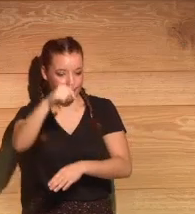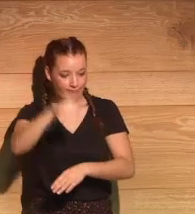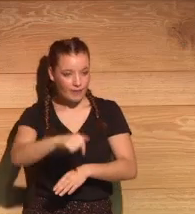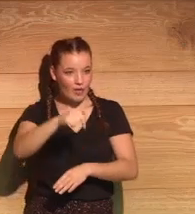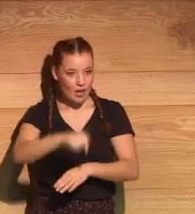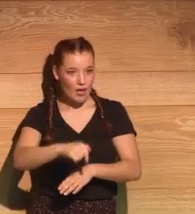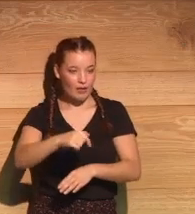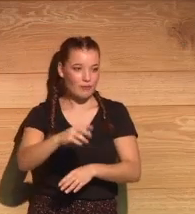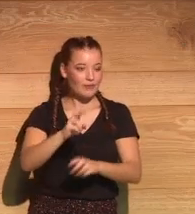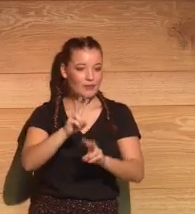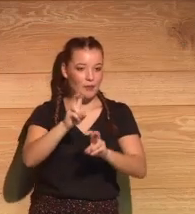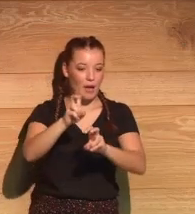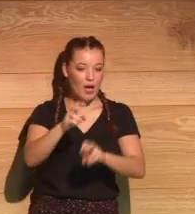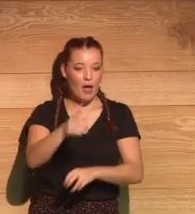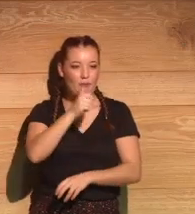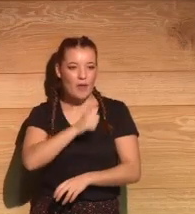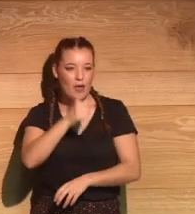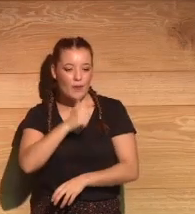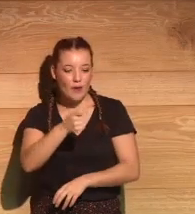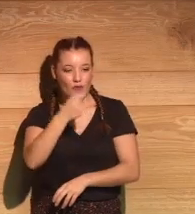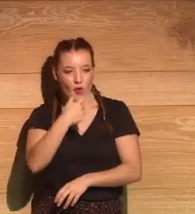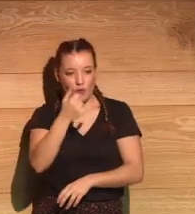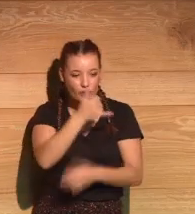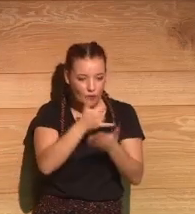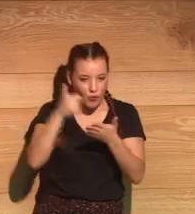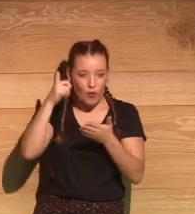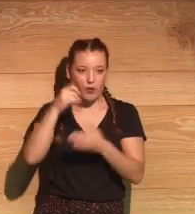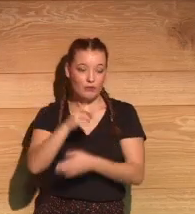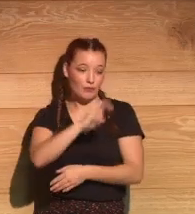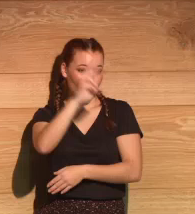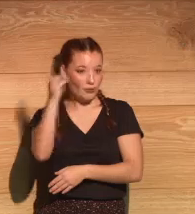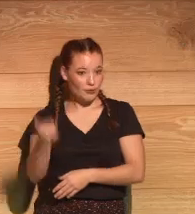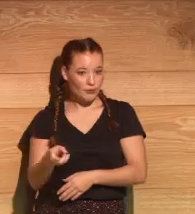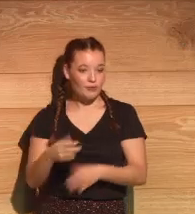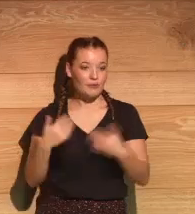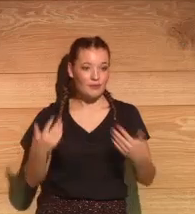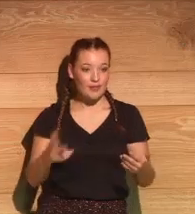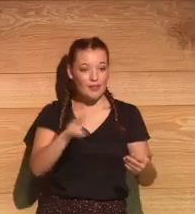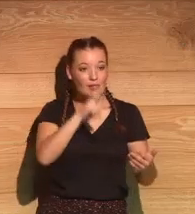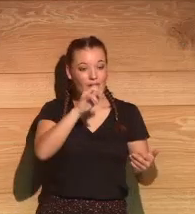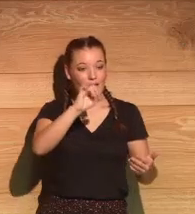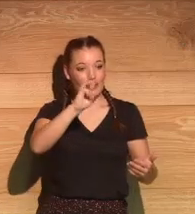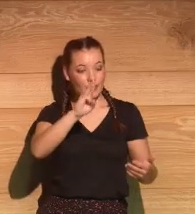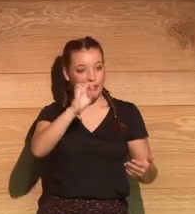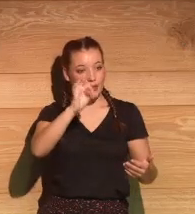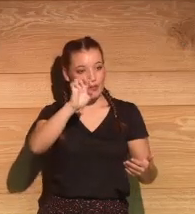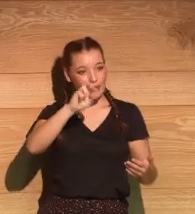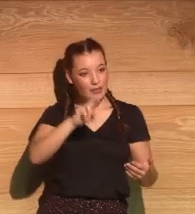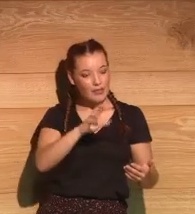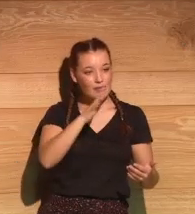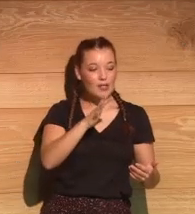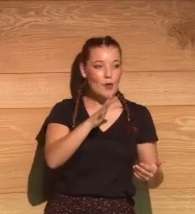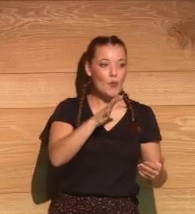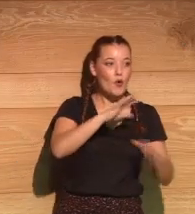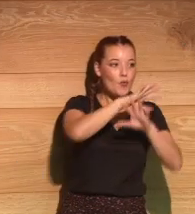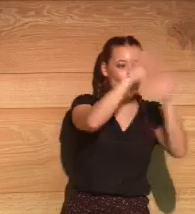al bebercio, la droga, etcétera, ¿no? Entonces esa contraposición entre los hipsters es por el mundo y los canis